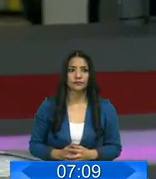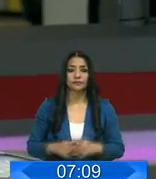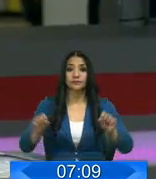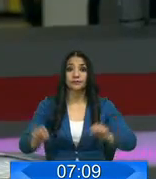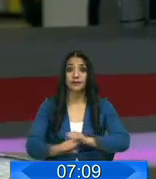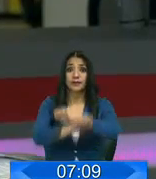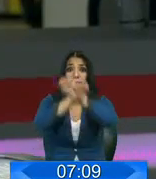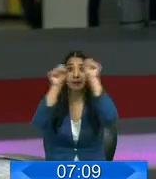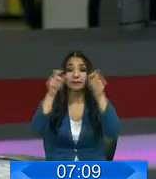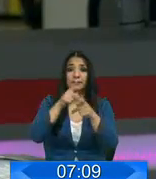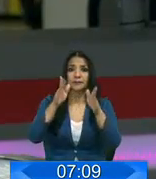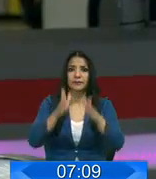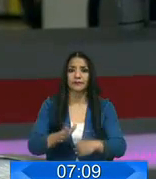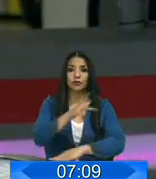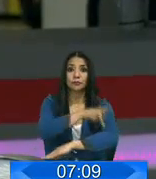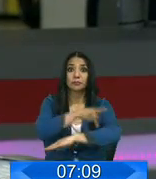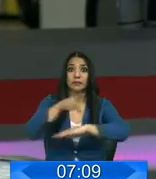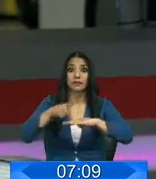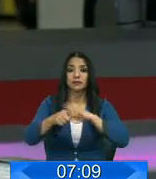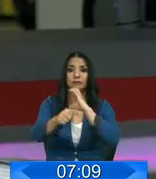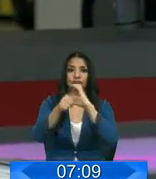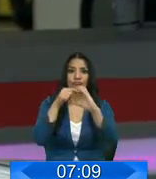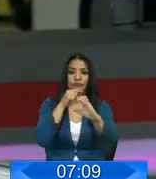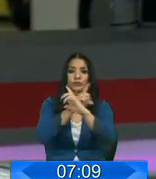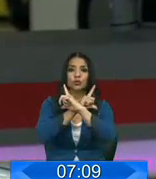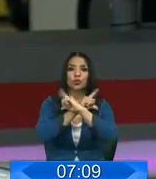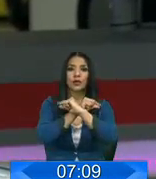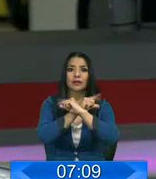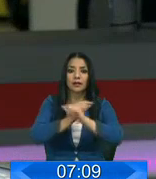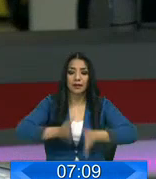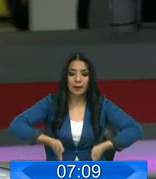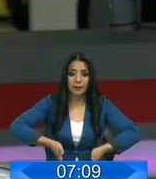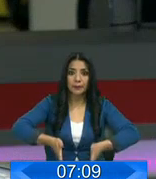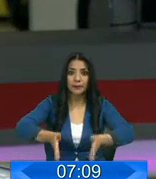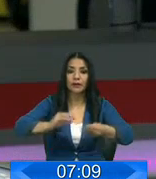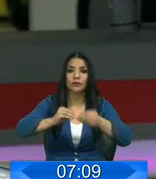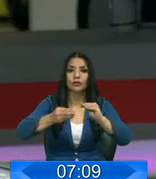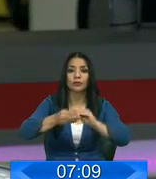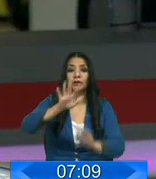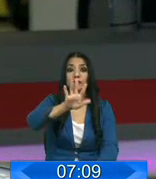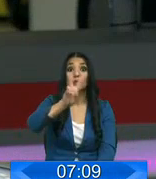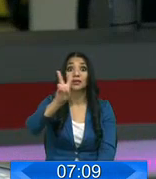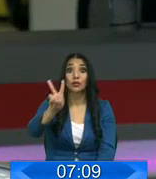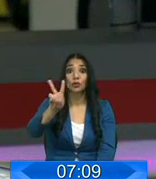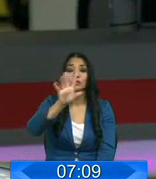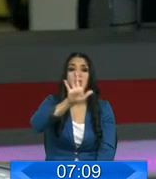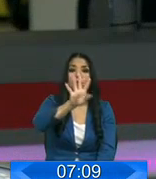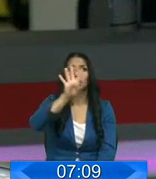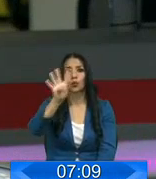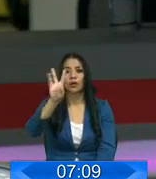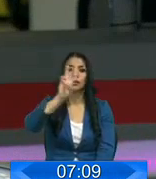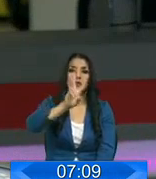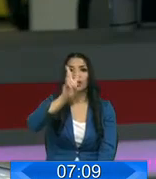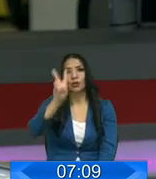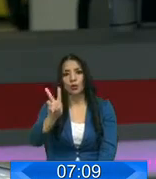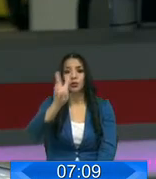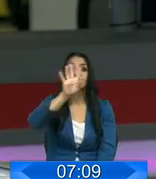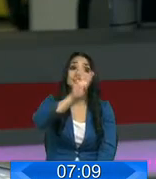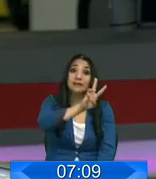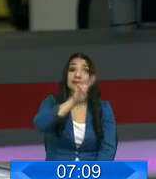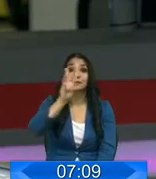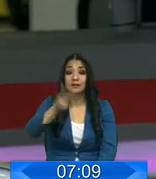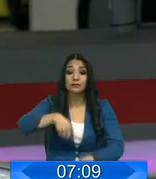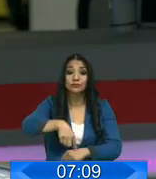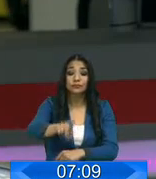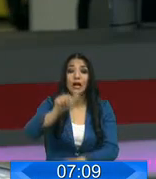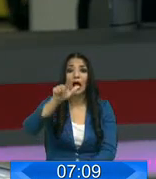la prefectura de Pichincha envió un Twitter indicando que en la vía 52, en el kilómetro 52, 54, 62 y 66 de Aloac